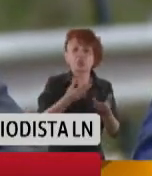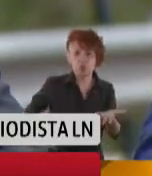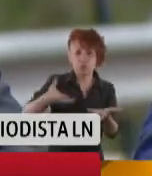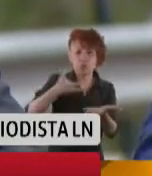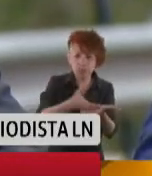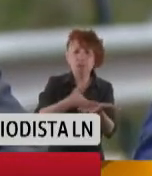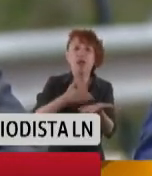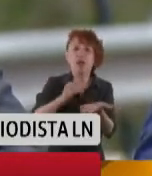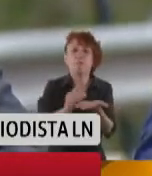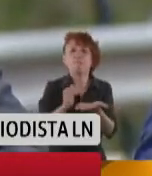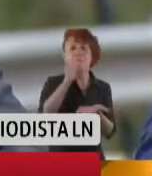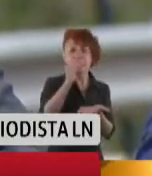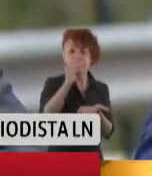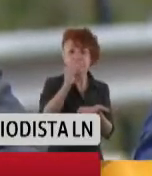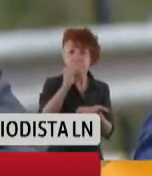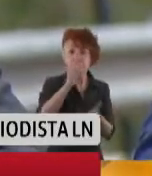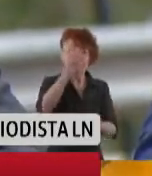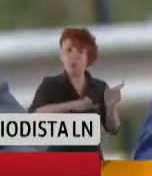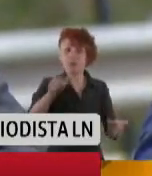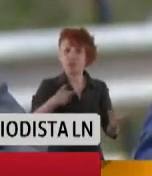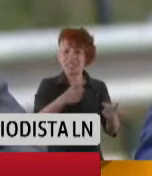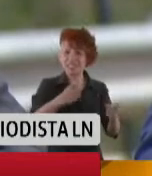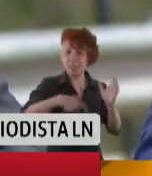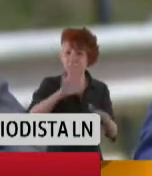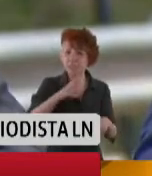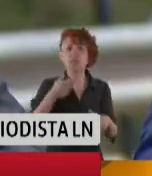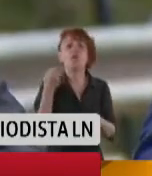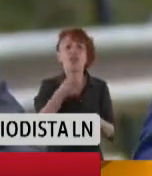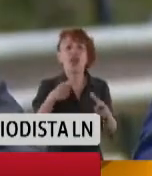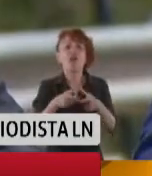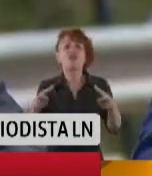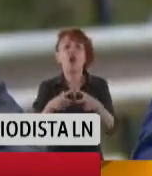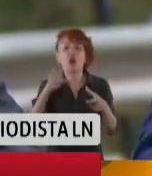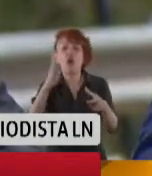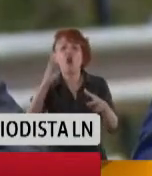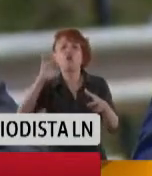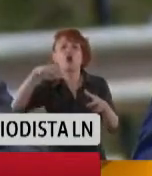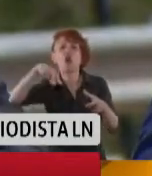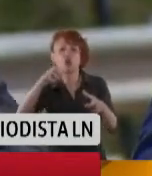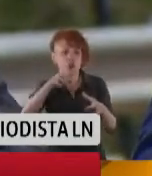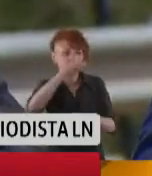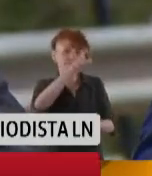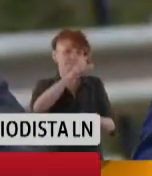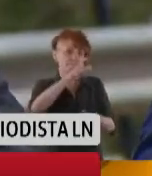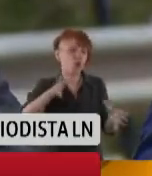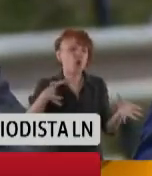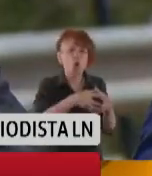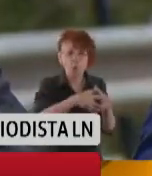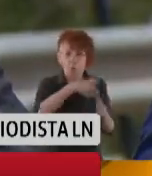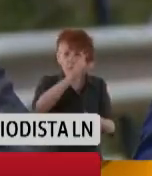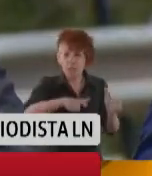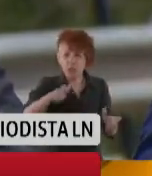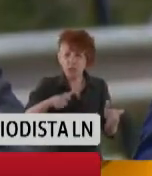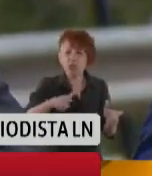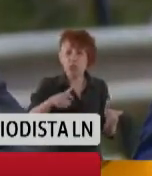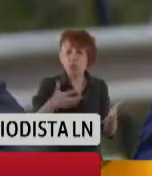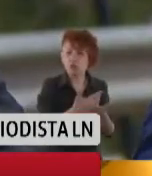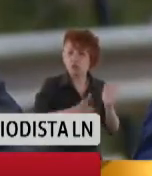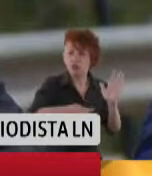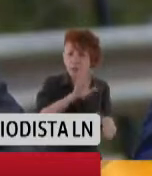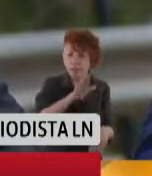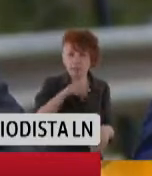estar recalentándose de manera bastante sostenida en los primeros días de este mes o lo que se viene a lo largo de febrero. Y